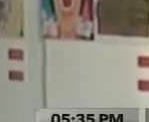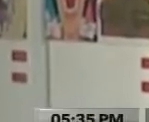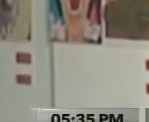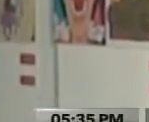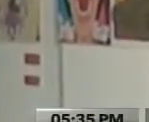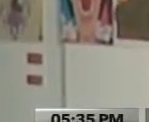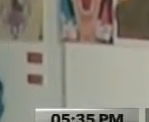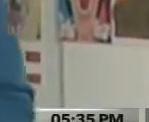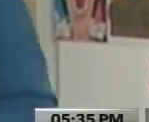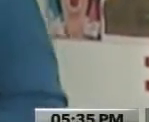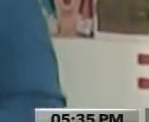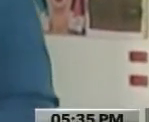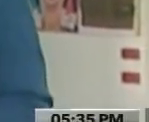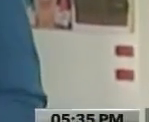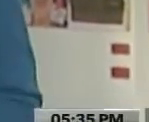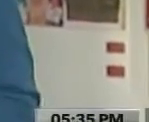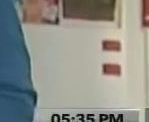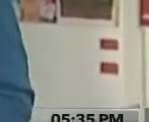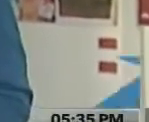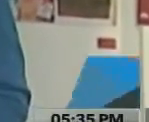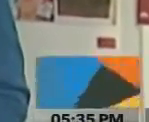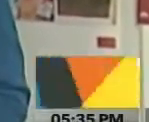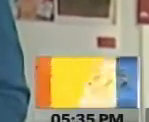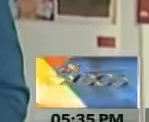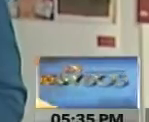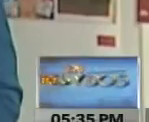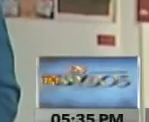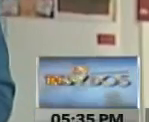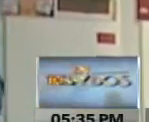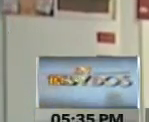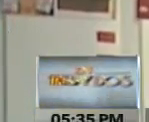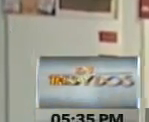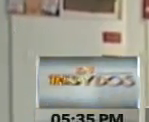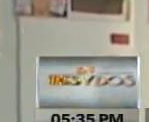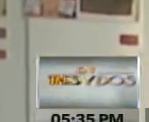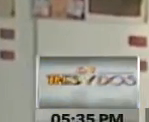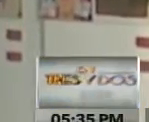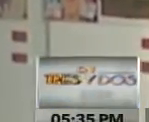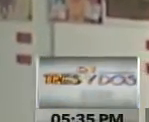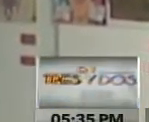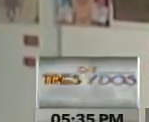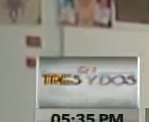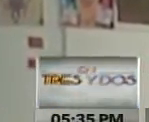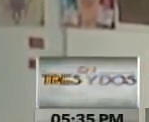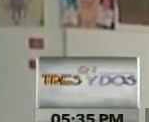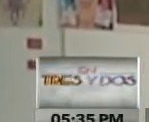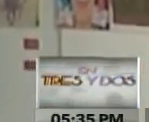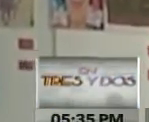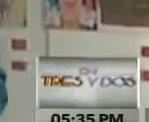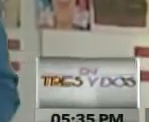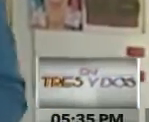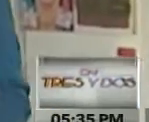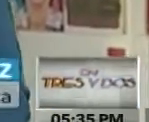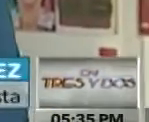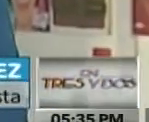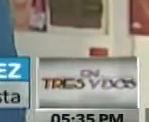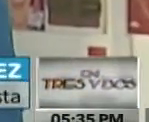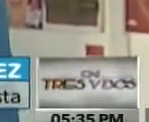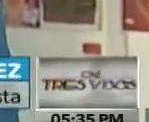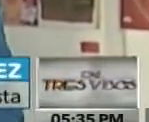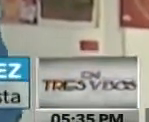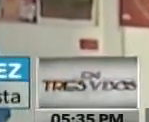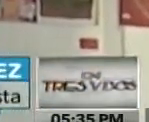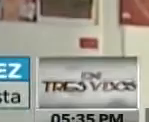Muy buenas tardes. ¿Cinco qué, señor coordinador? ¿Tiene usted ahí? Pasadita, a las 5:30. 5:35. Está bien, estamos en vivo.